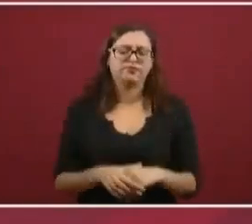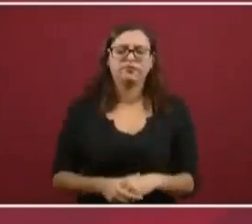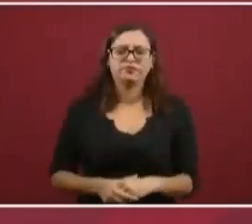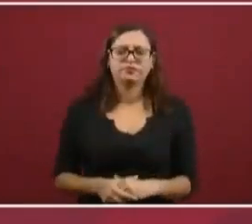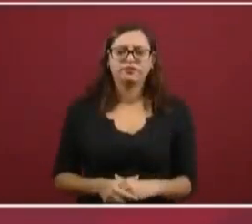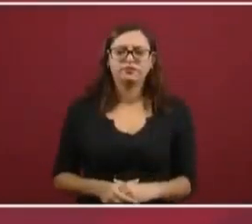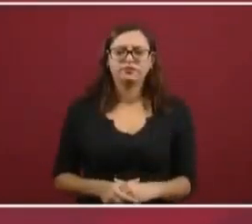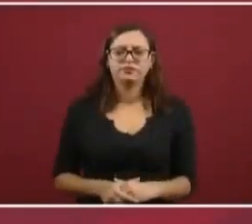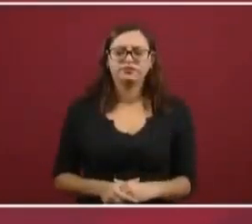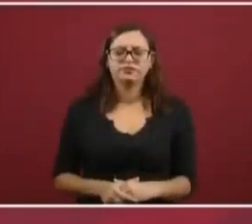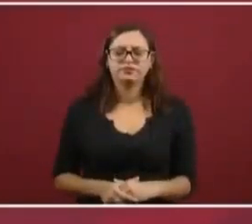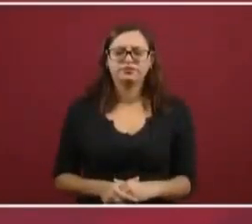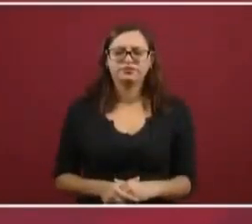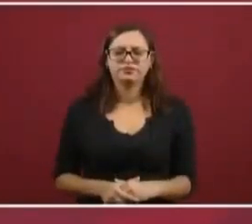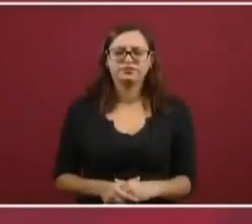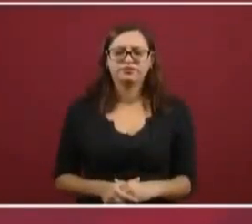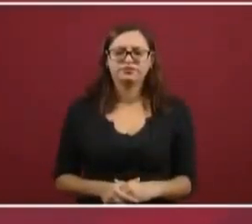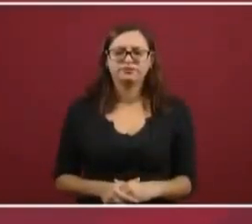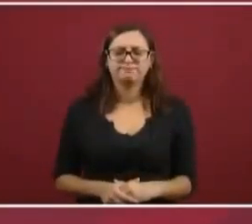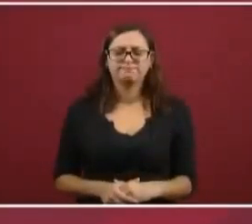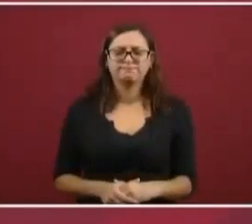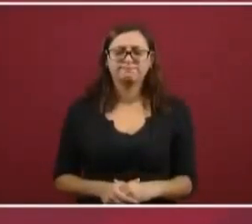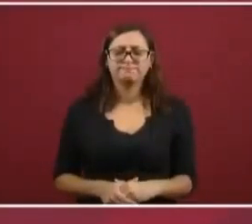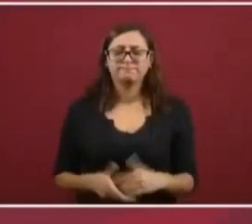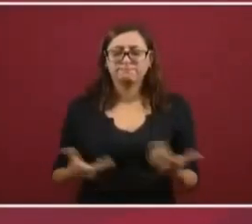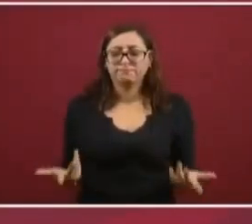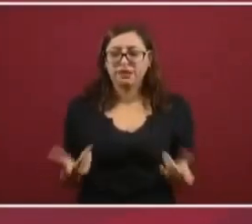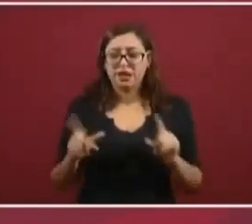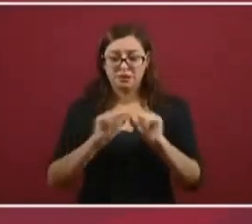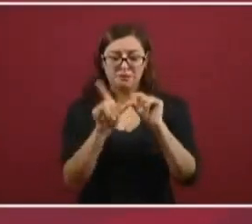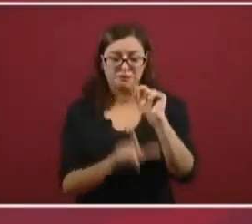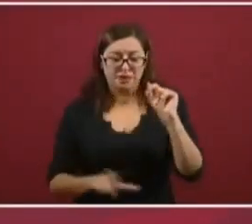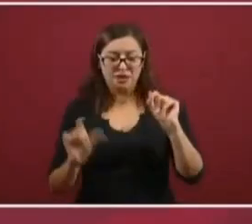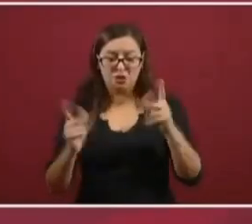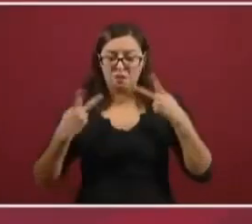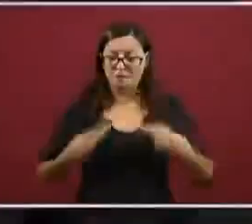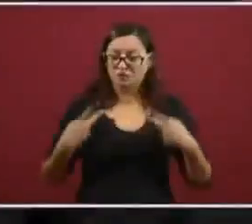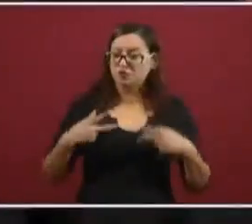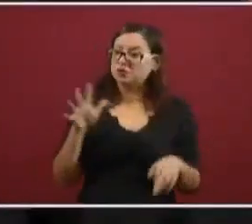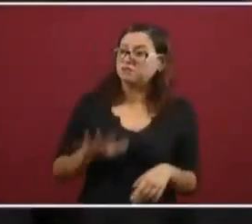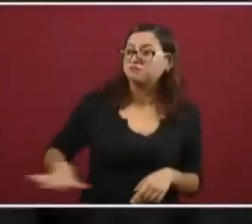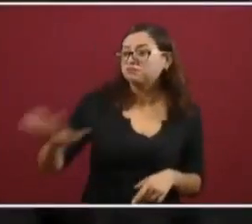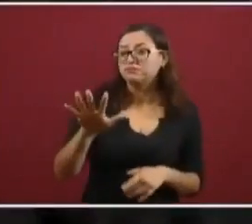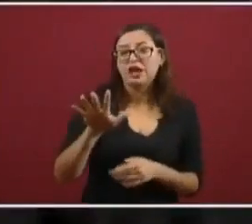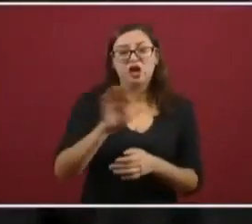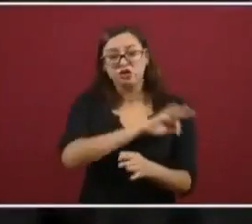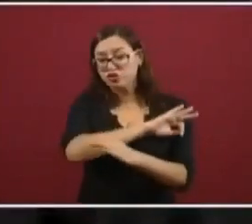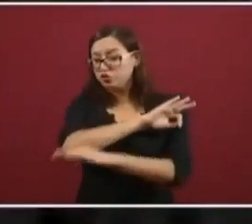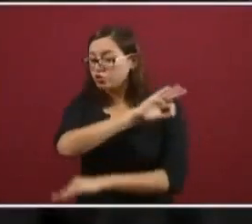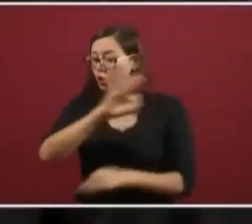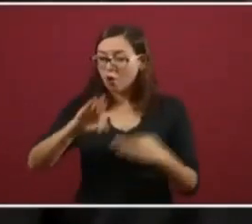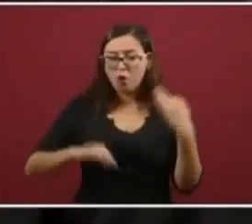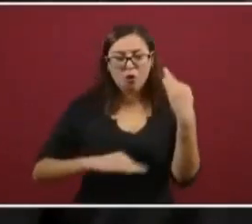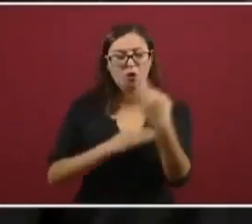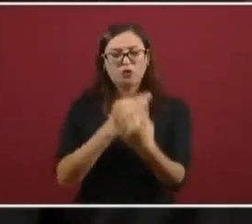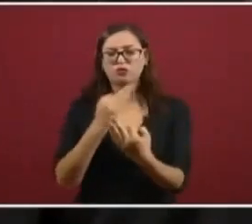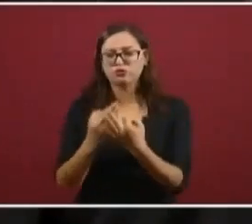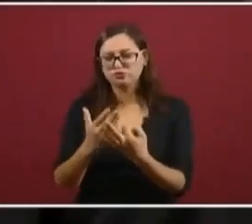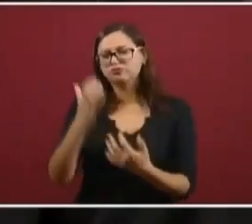este yo les diría que todos los ciudadanos de México saben de